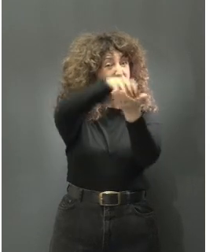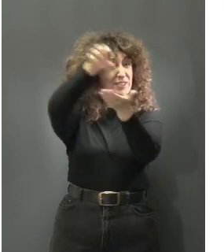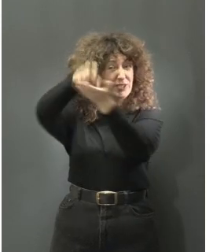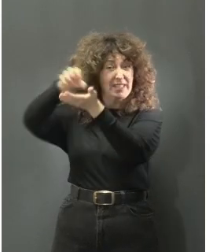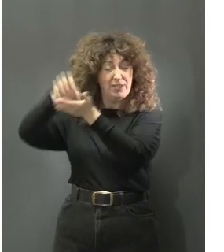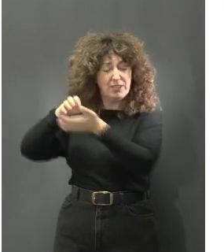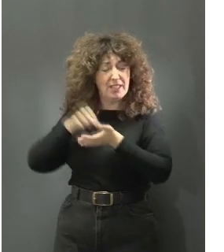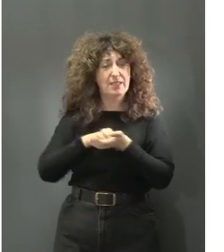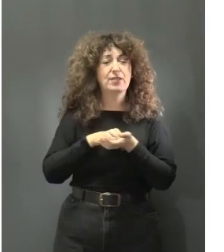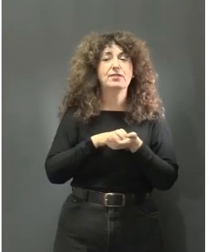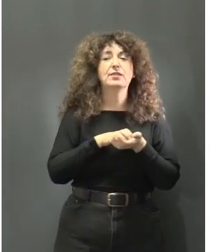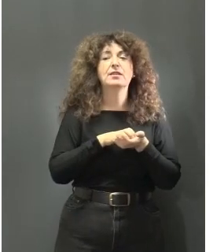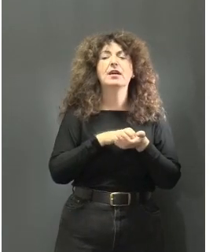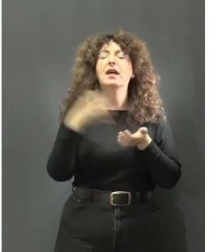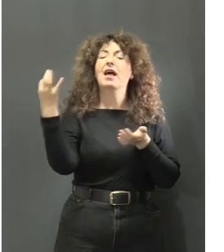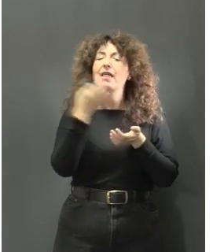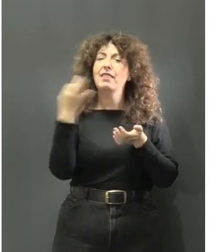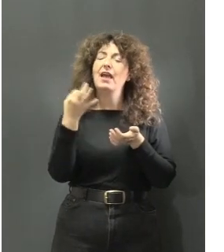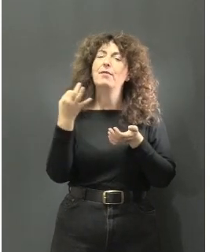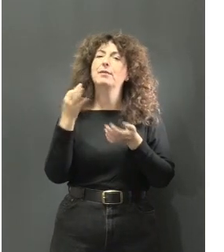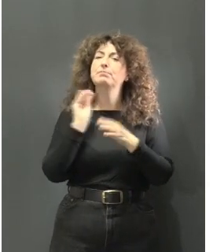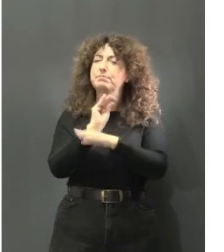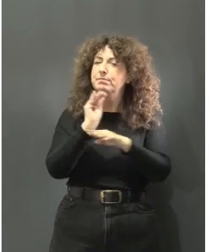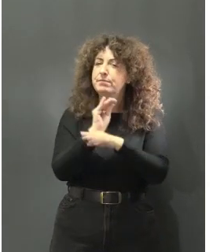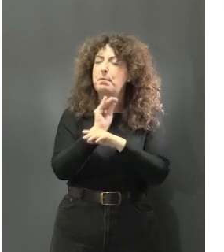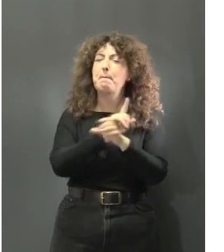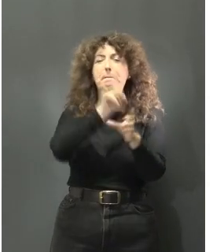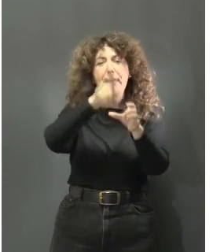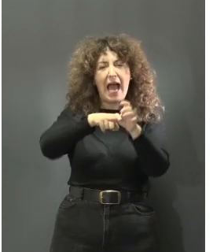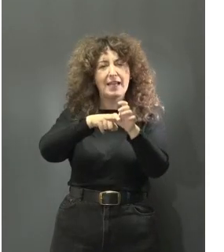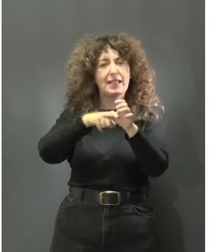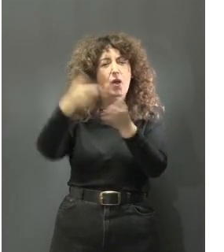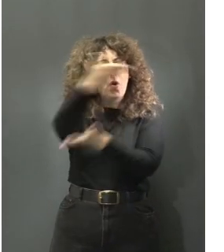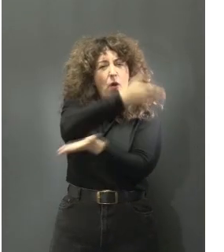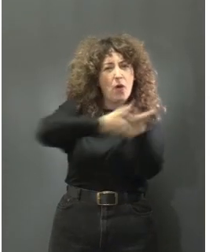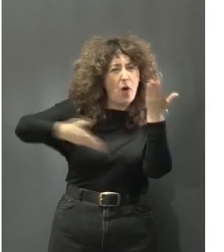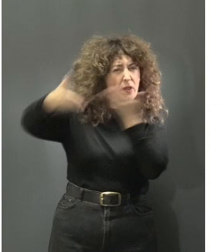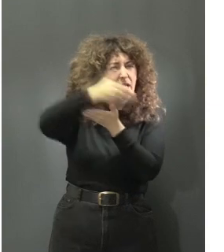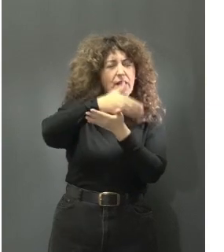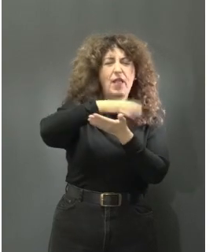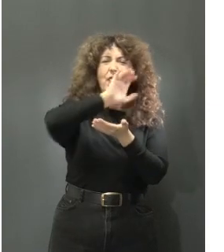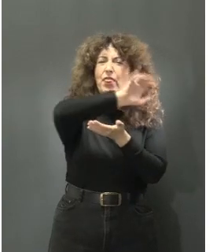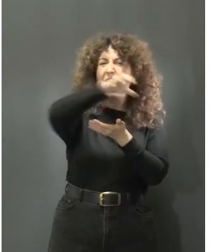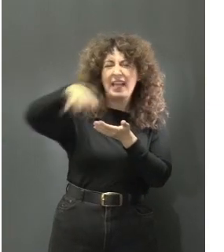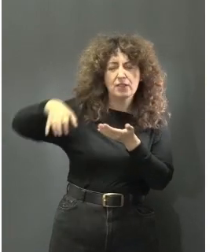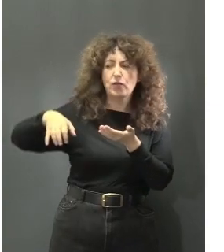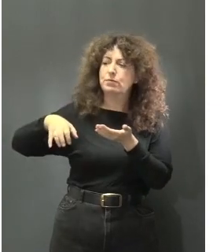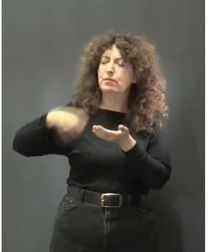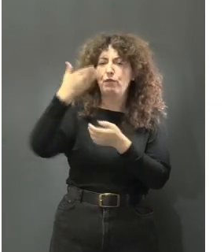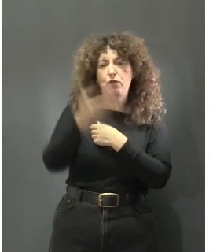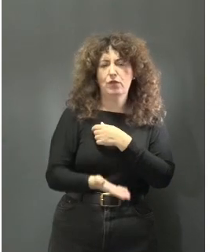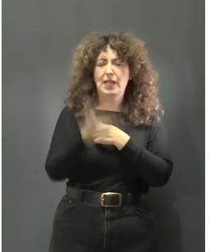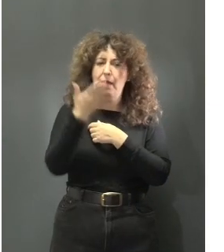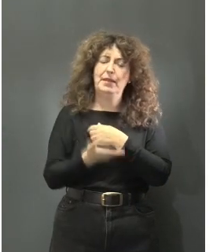participar de mantener esa participación y esa coordinación entre todos los centros, creo que es fundamental para que